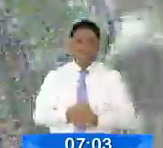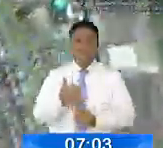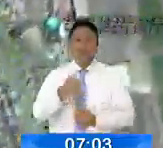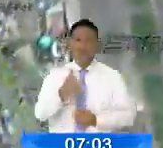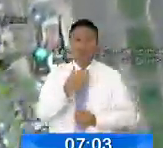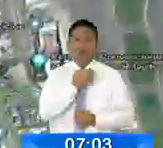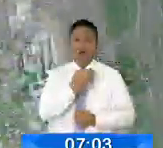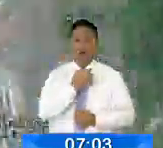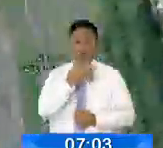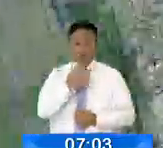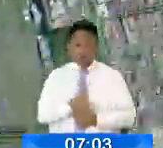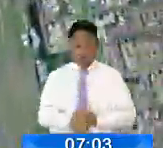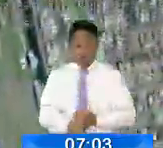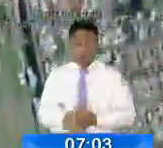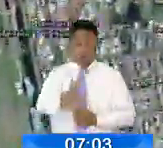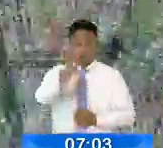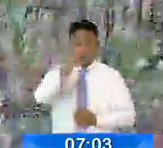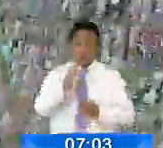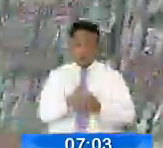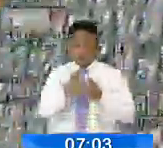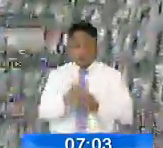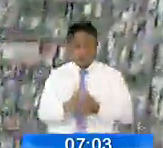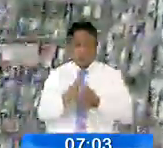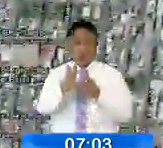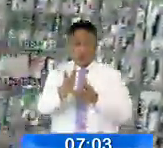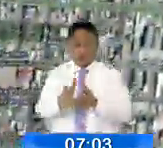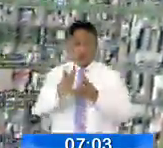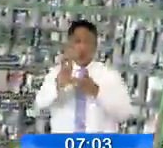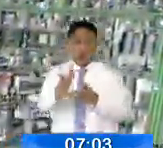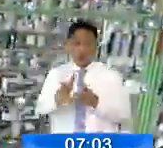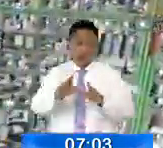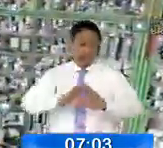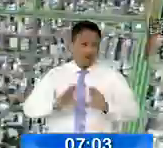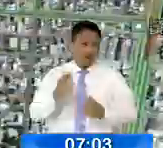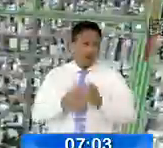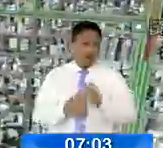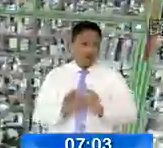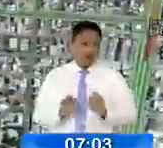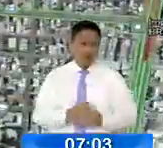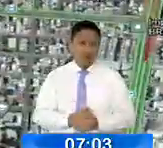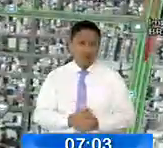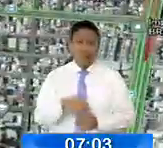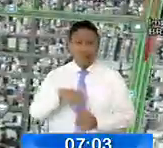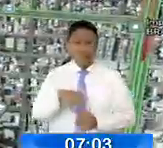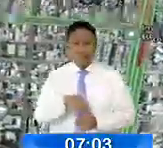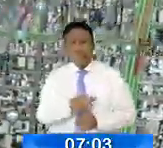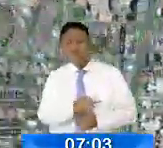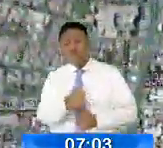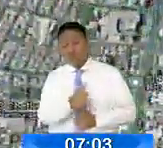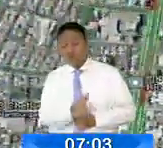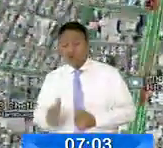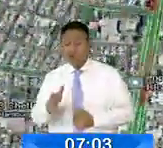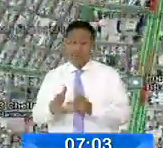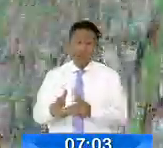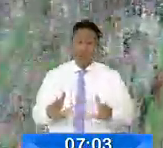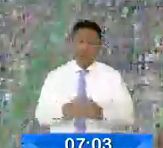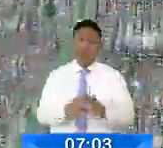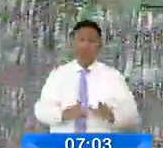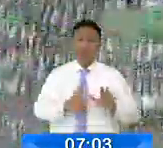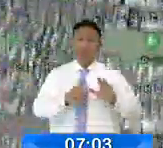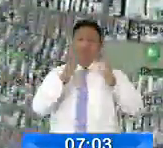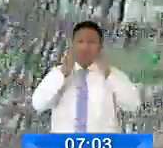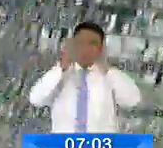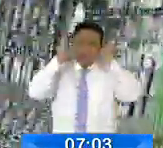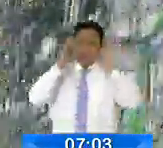también presenta pues picos de tráfico, pero sin mayor inconveniente. Igualmente las vías alternas, como la 6 de diciembre a la altura